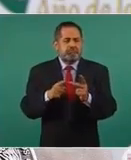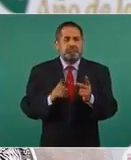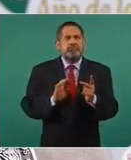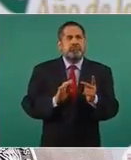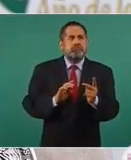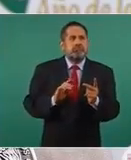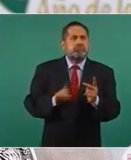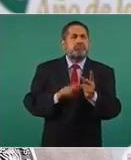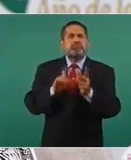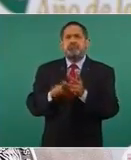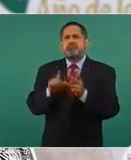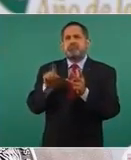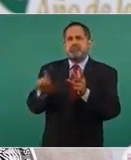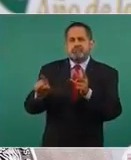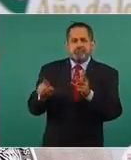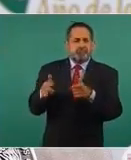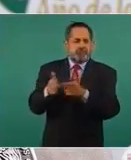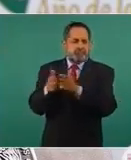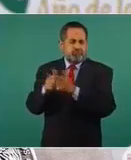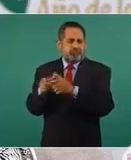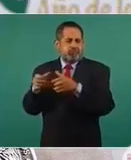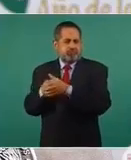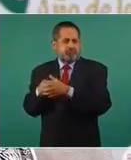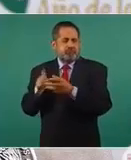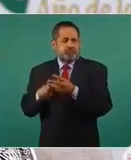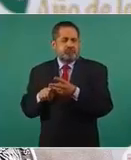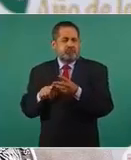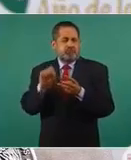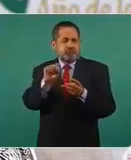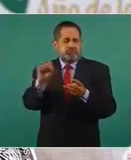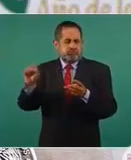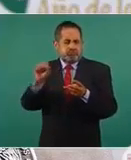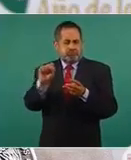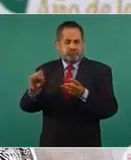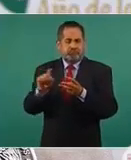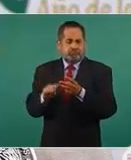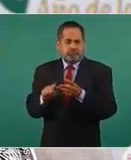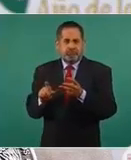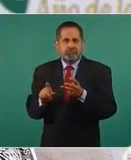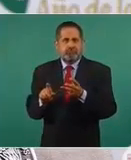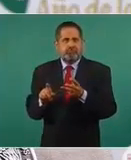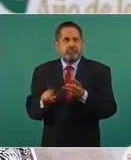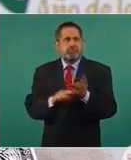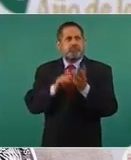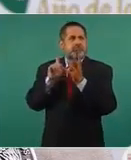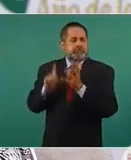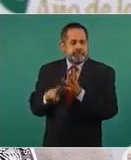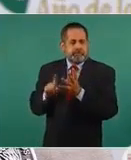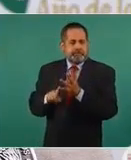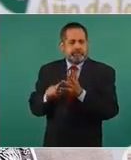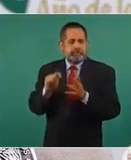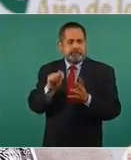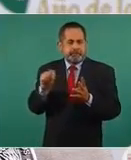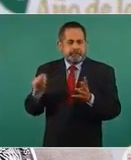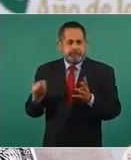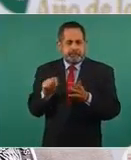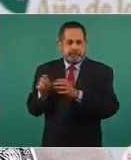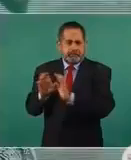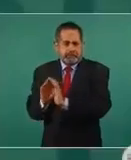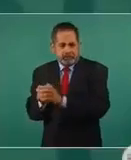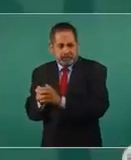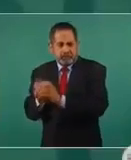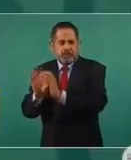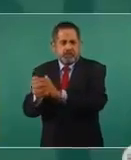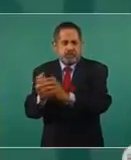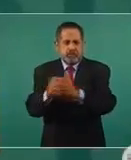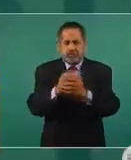ahí una unidad de infantería en Saltillo y otra más en Torreón. Era lo único